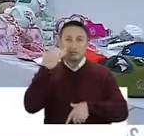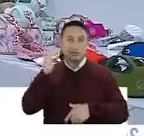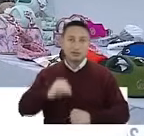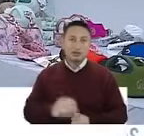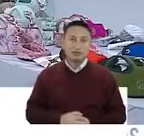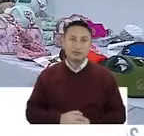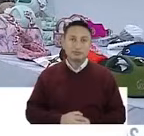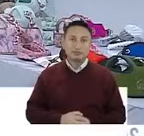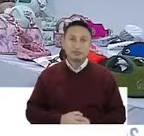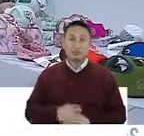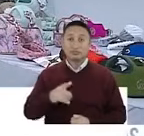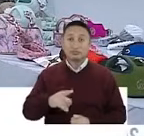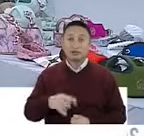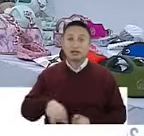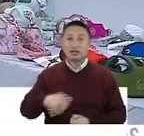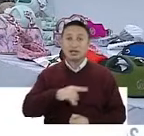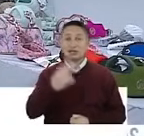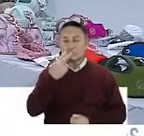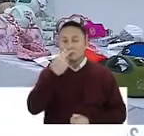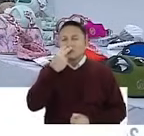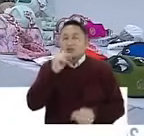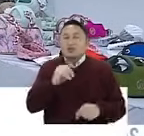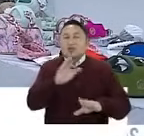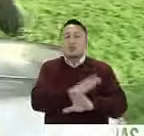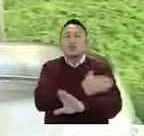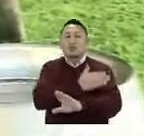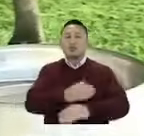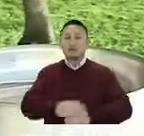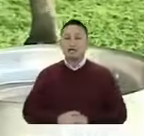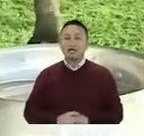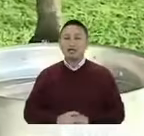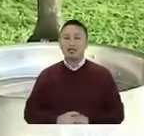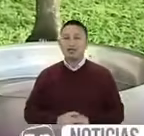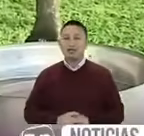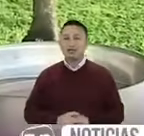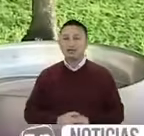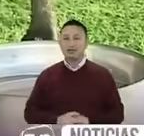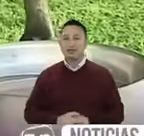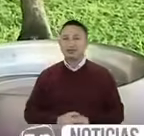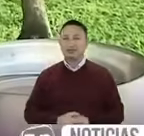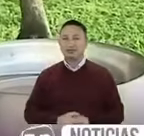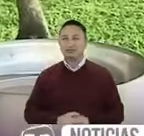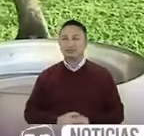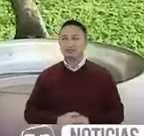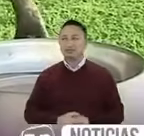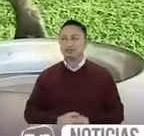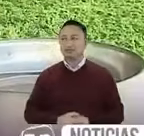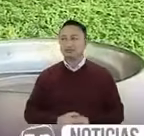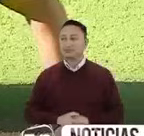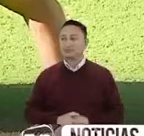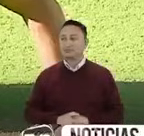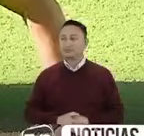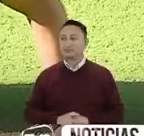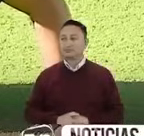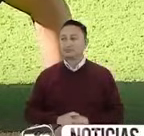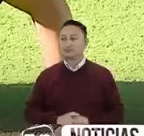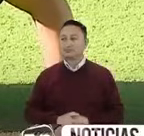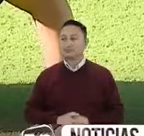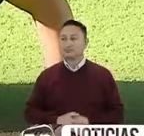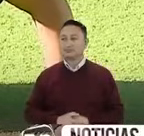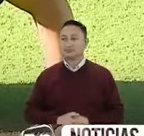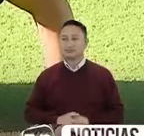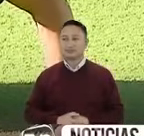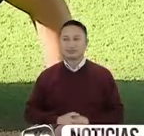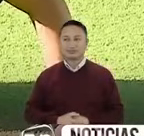tenemos aromaterapia, música relajante, siempre están acompañados. Muchos dueños invierten lo que sea necesario con tal